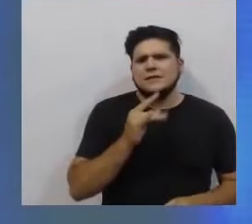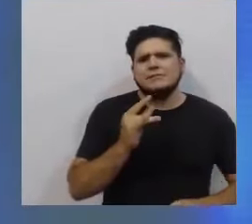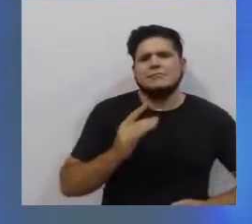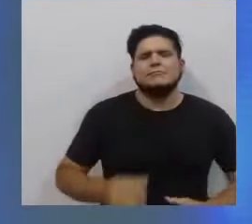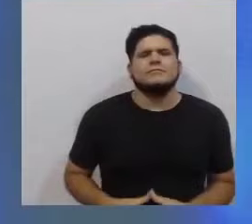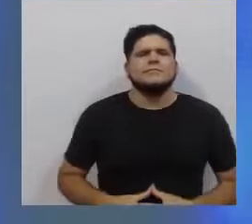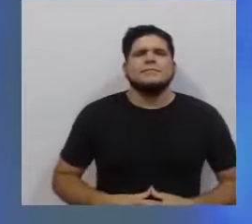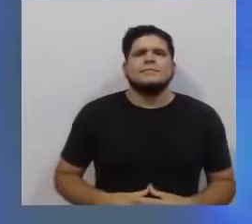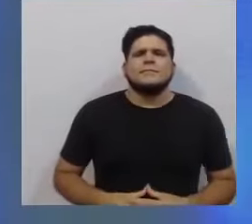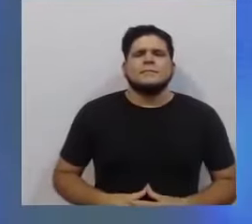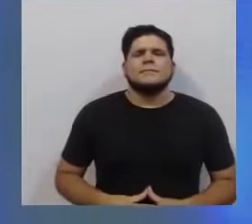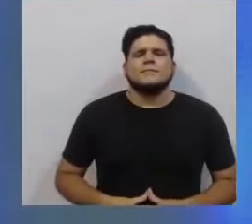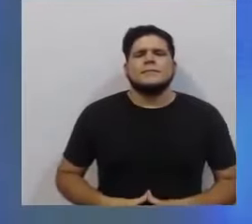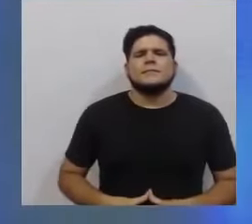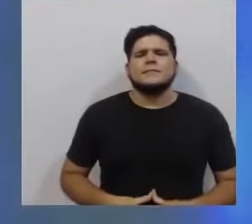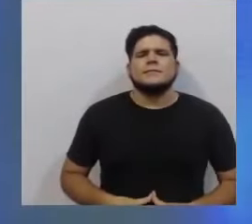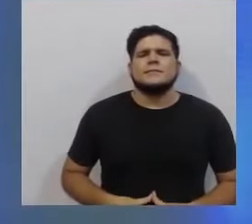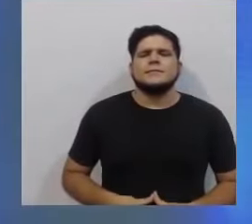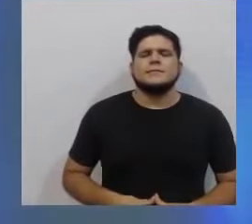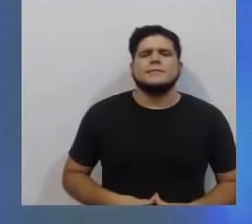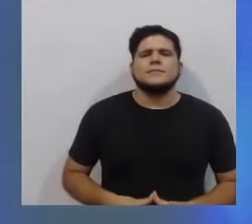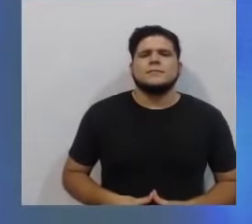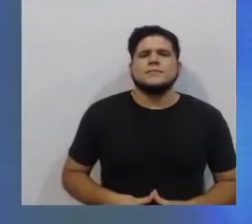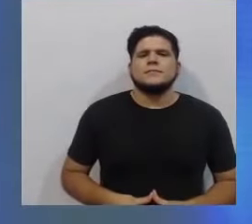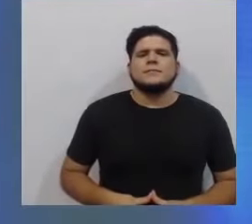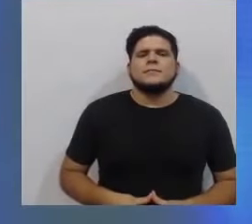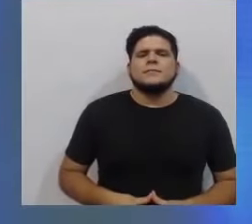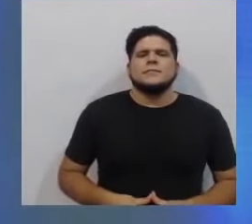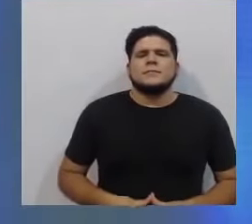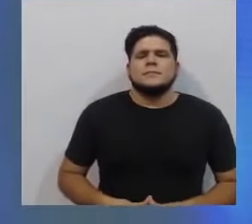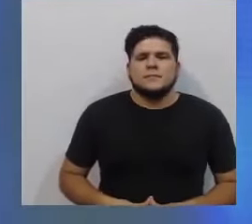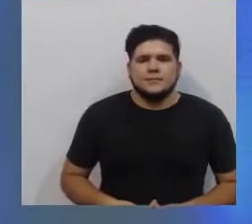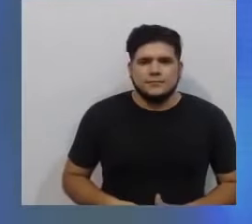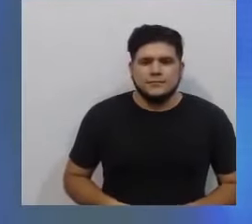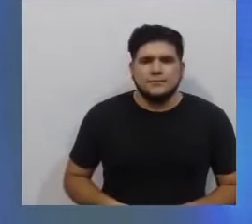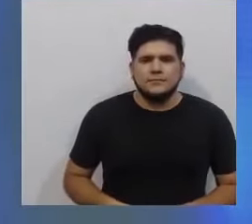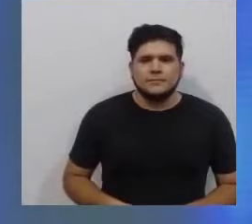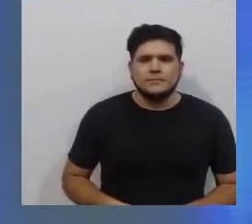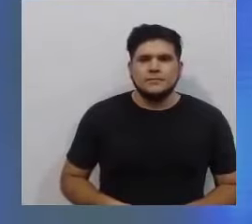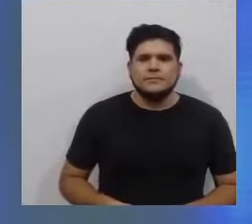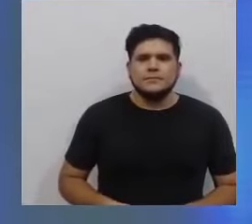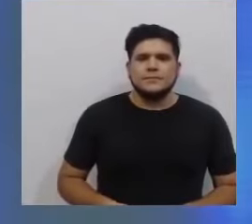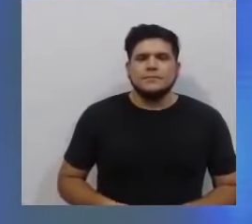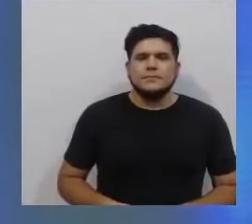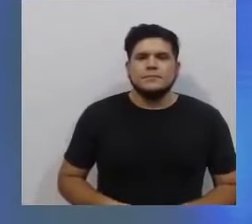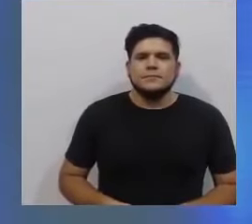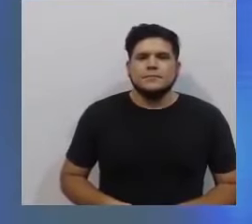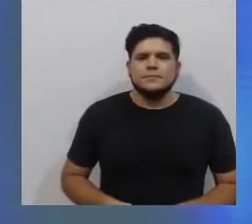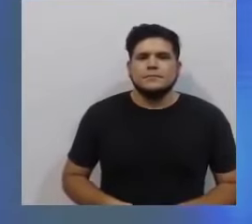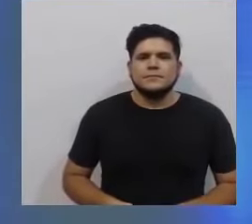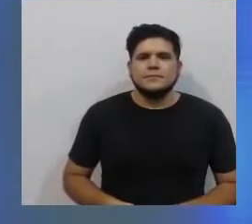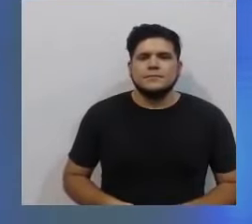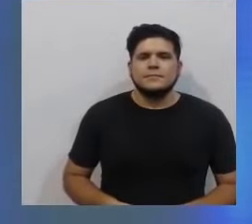es importante es trascendente en lo que podemos nosotros entender comprender ser y